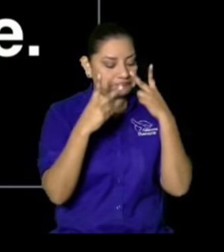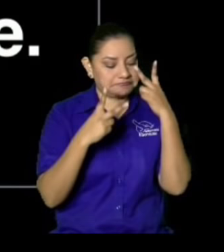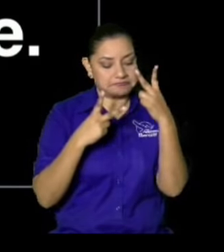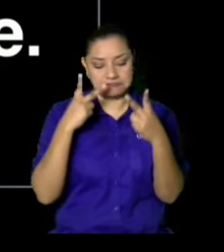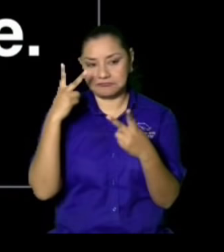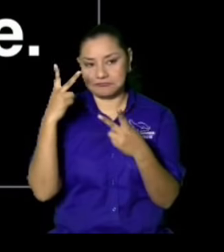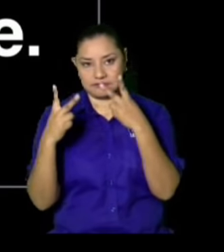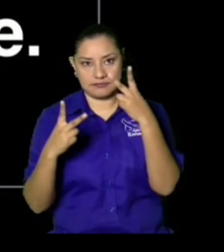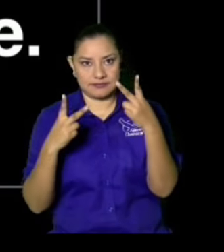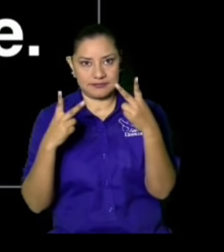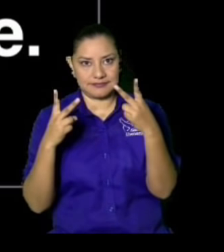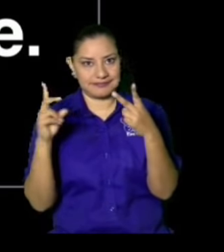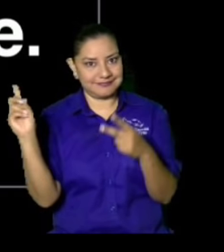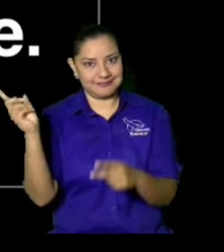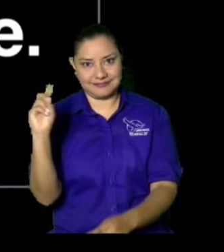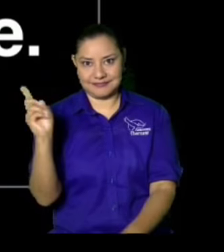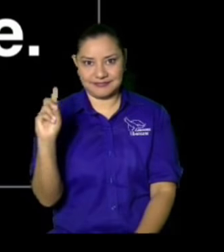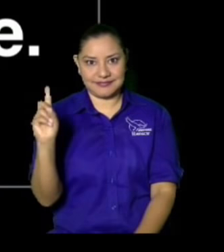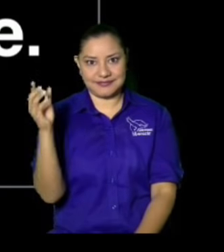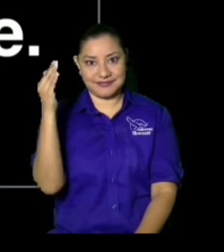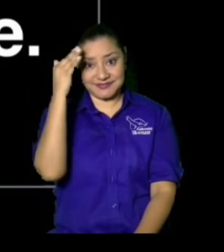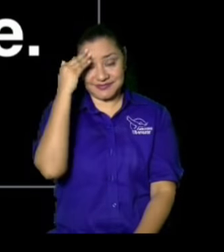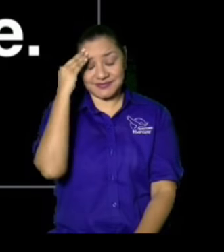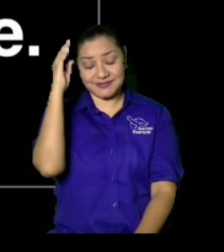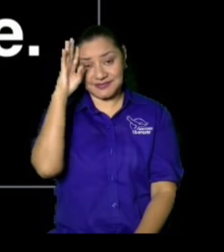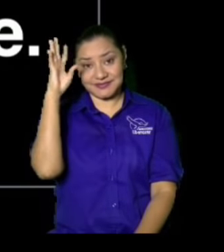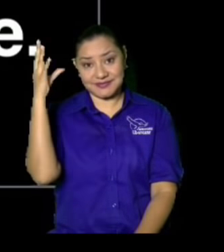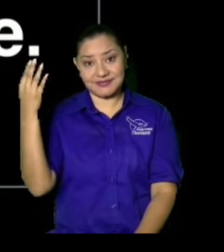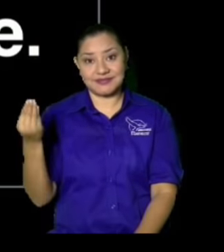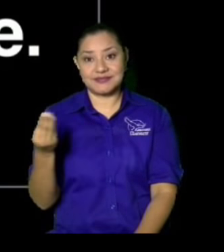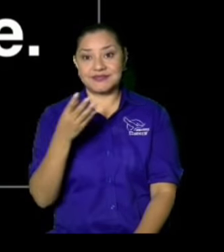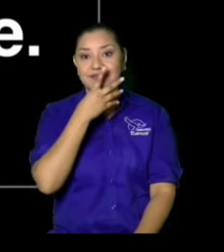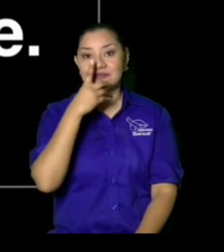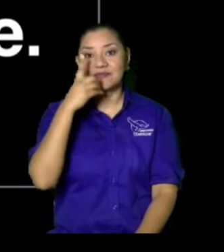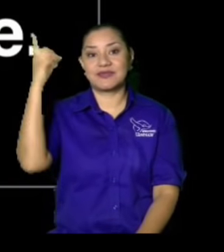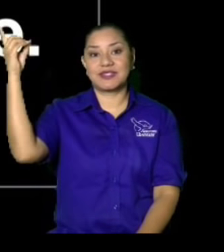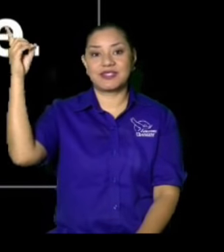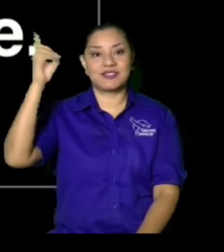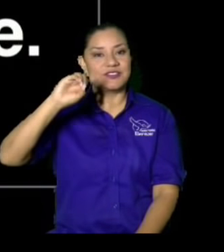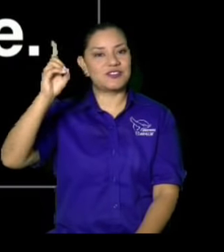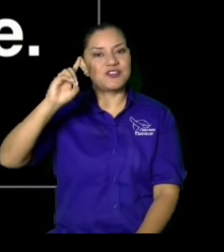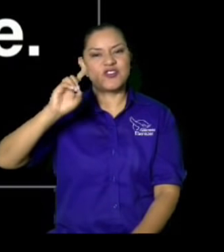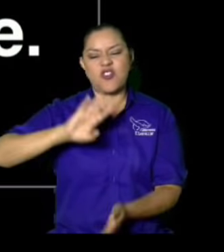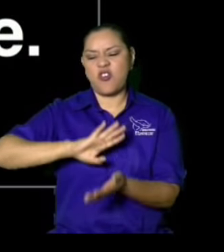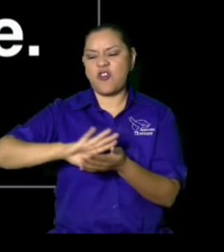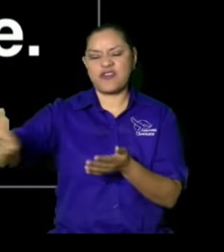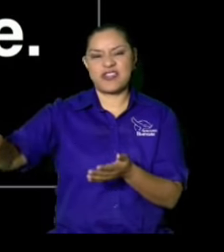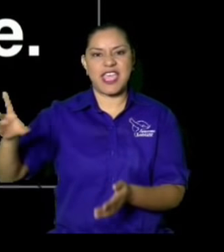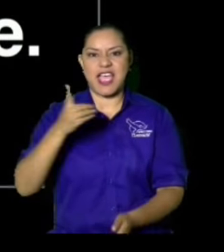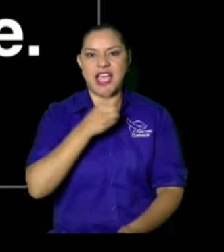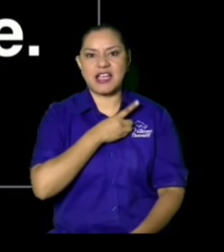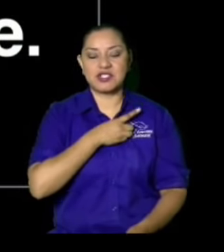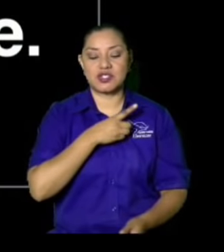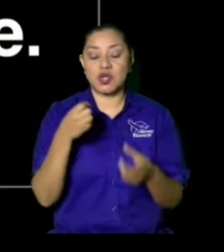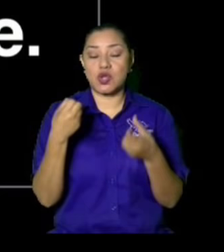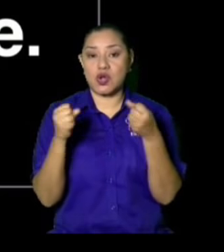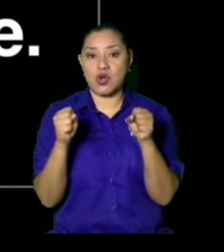Pues quiero decirte que no. ¿Sabes por qué? Porque Dios no abandona la obra de sus manos.